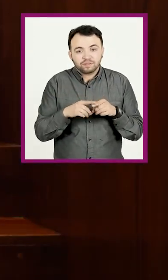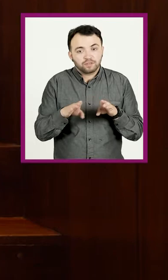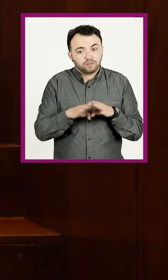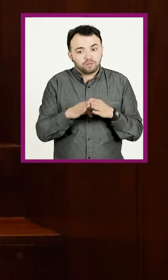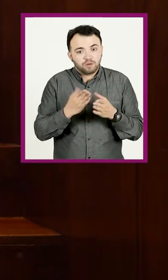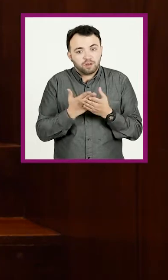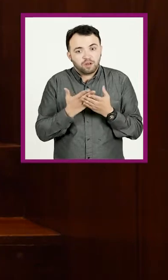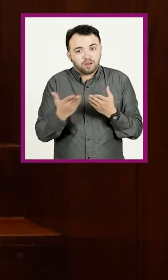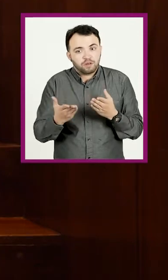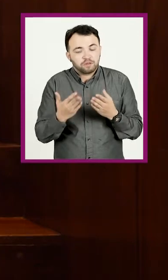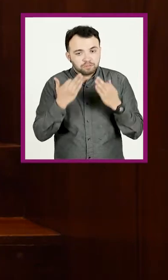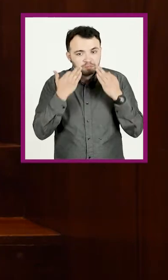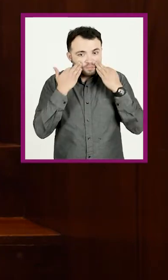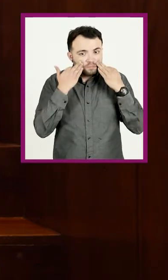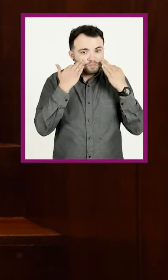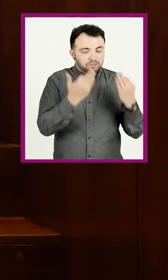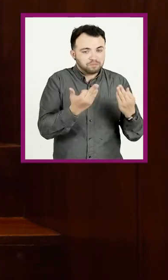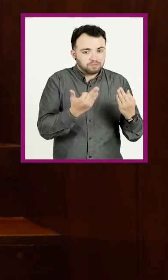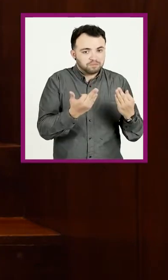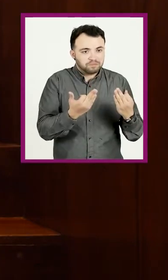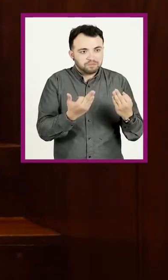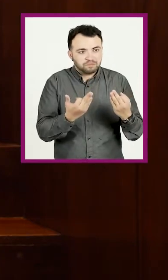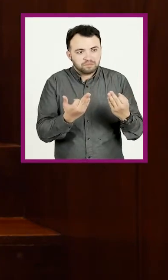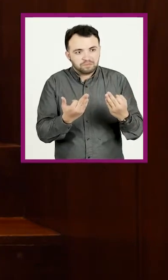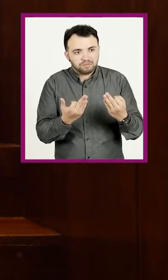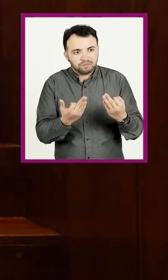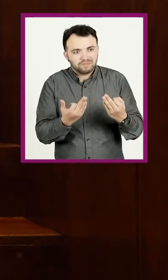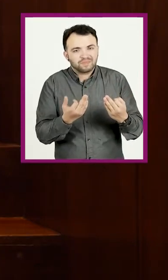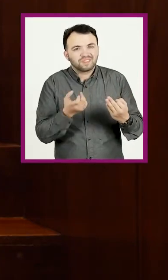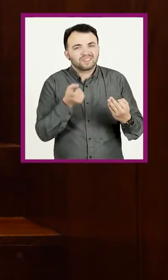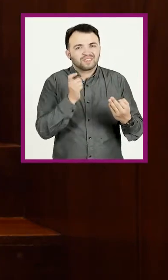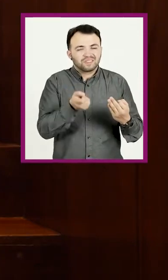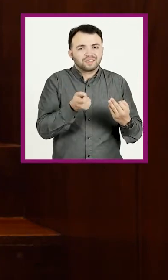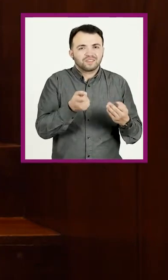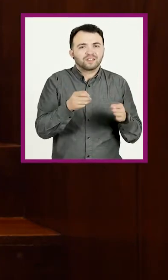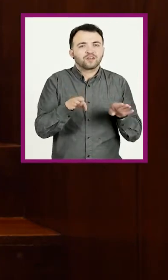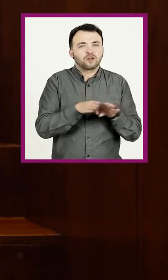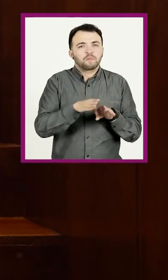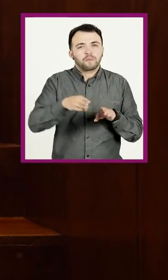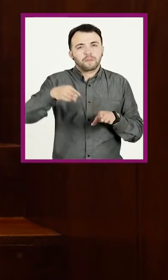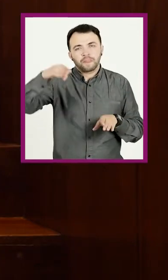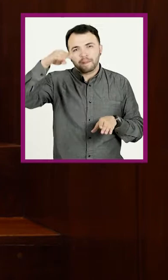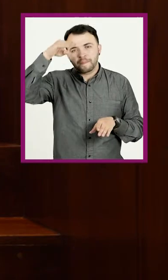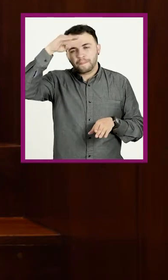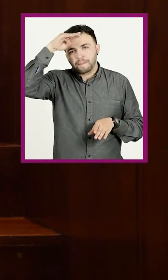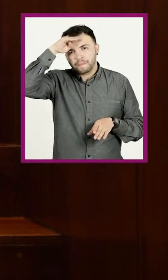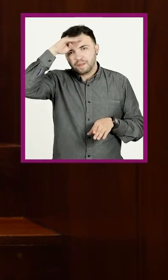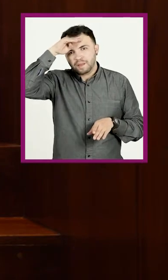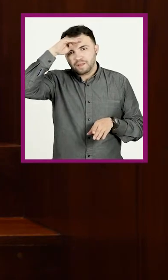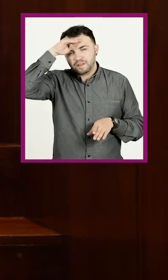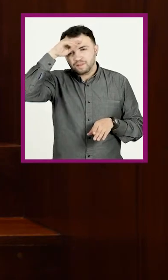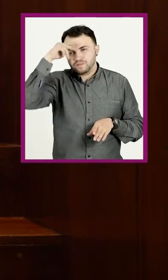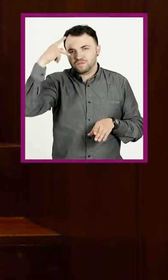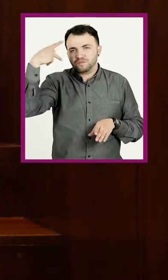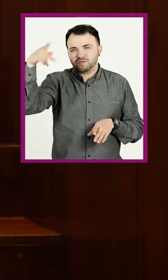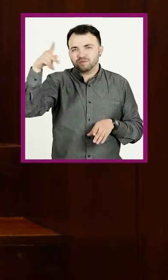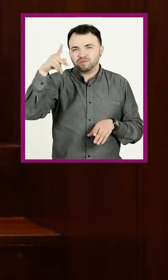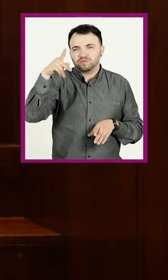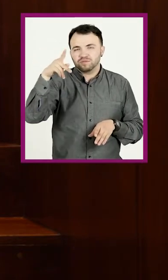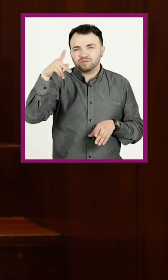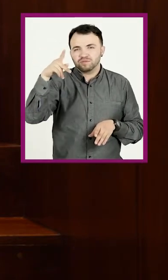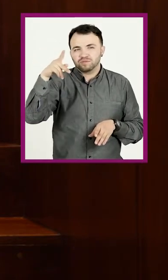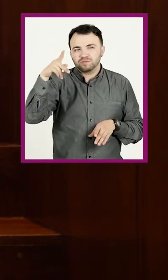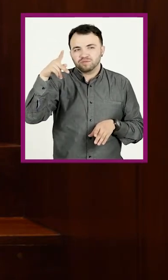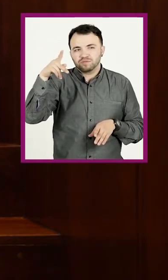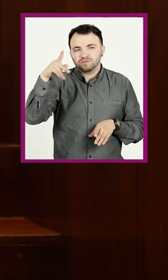dando muestras de una gran vitalidad es la que tiene que ver con el pensamiento del filósofo alemán